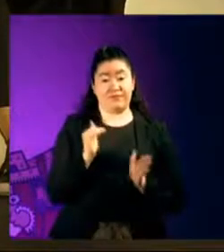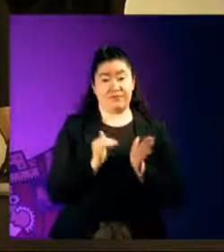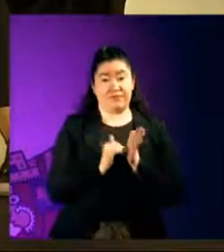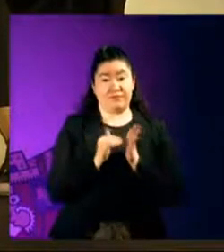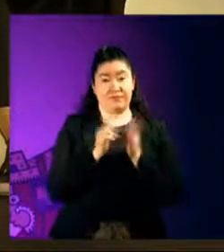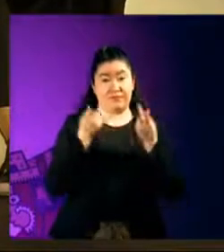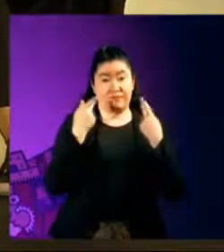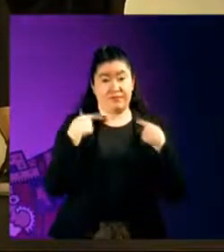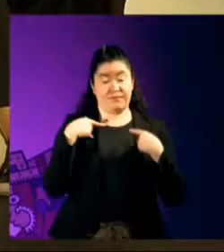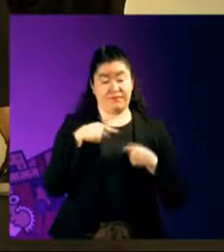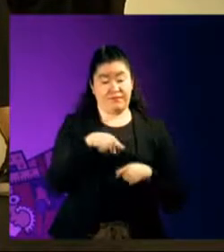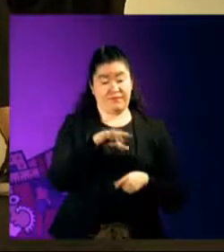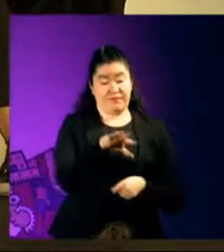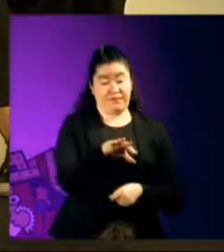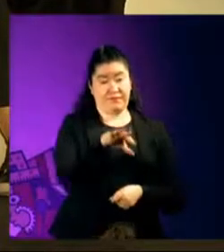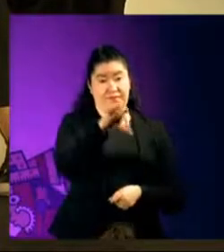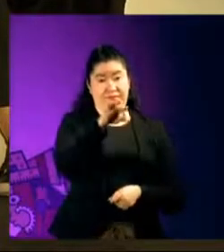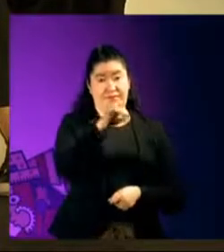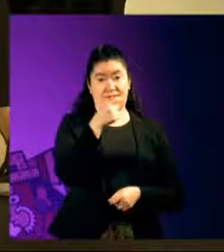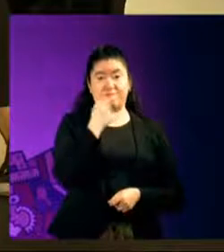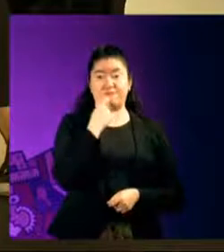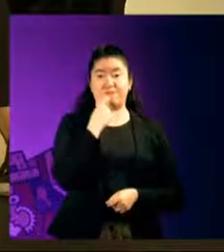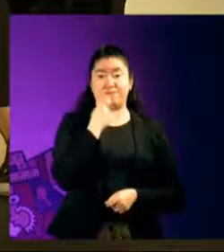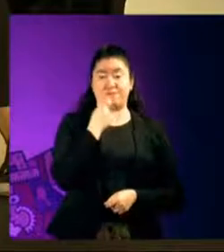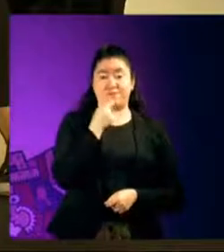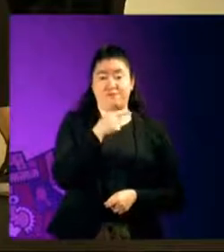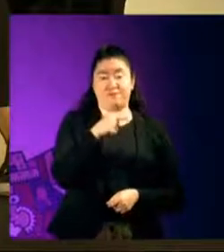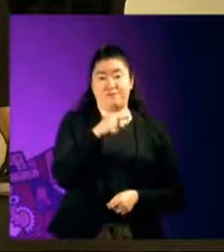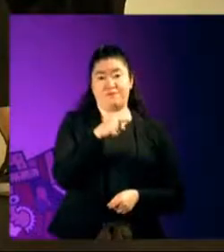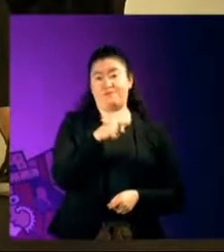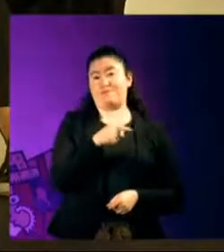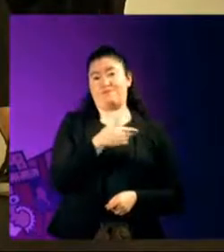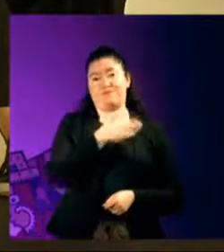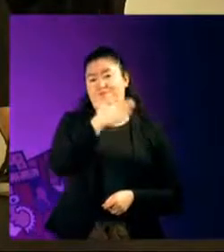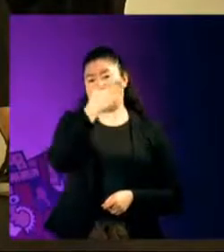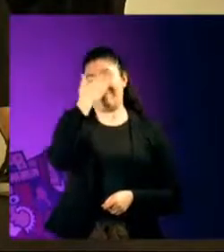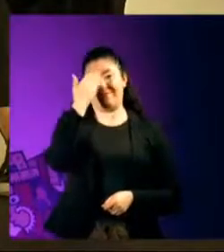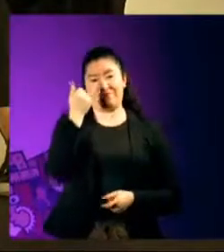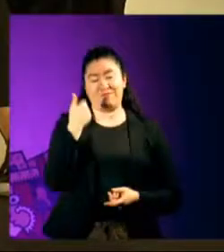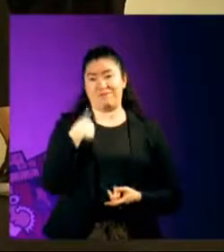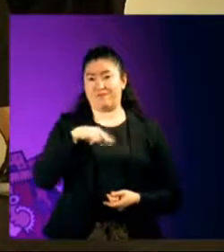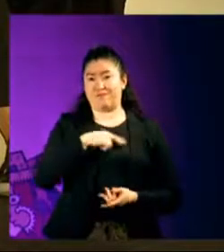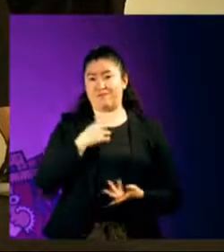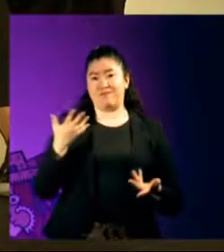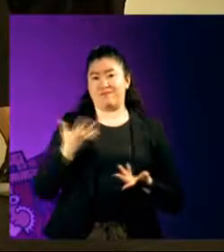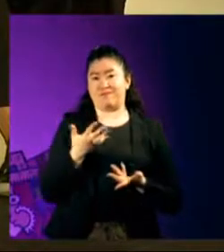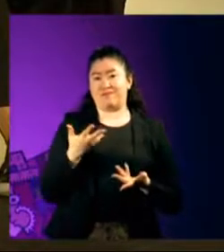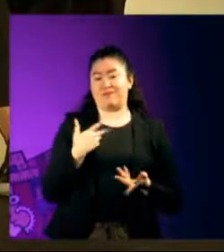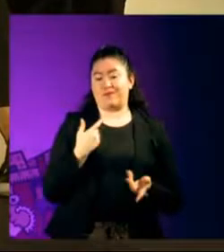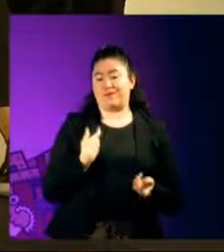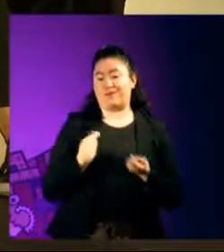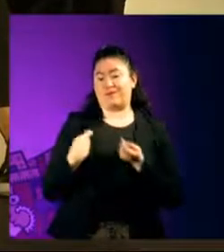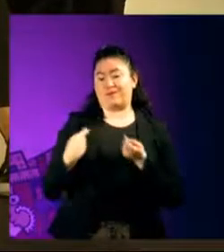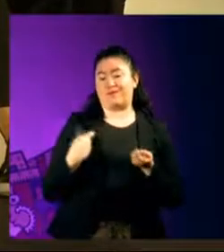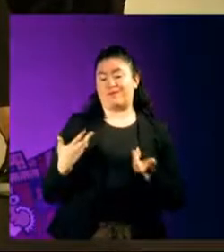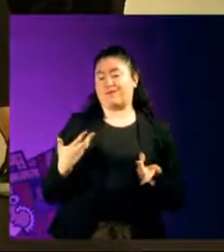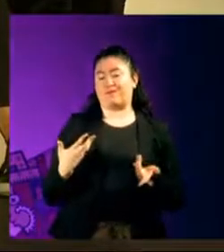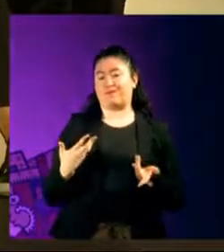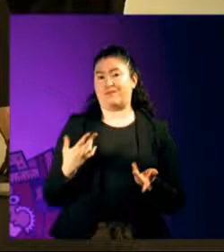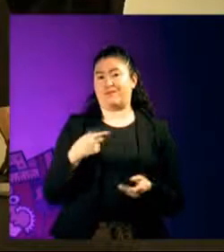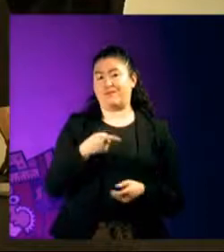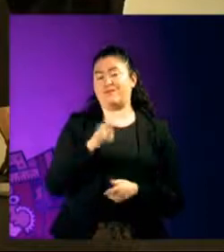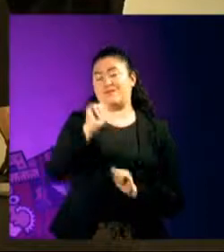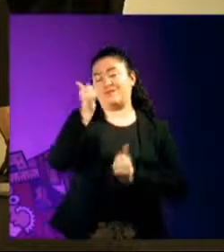que eligen a andrés manuel lópez obrador no supieron lo que no sabemos lo que hicimos los manipularon han de estar